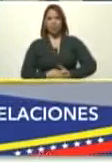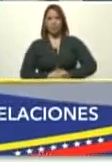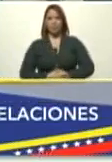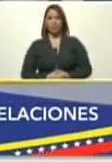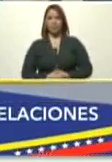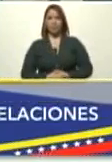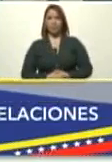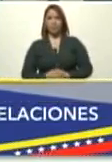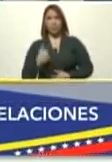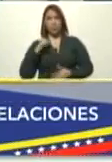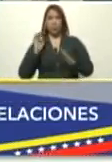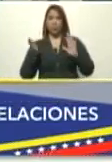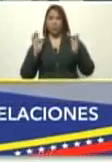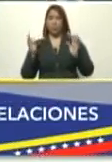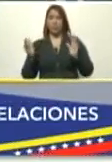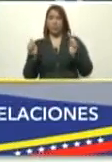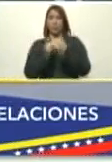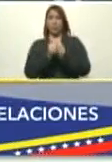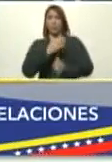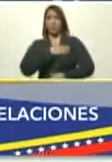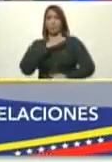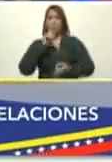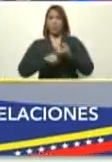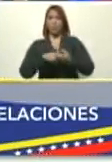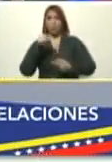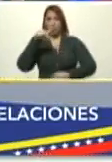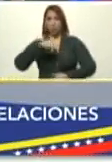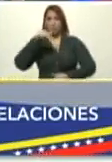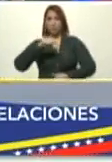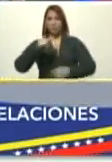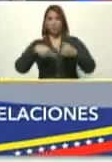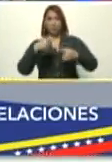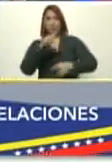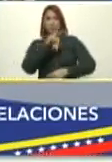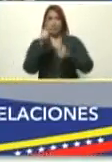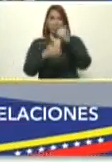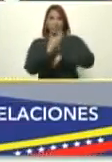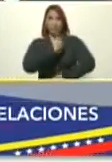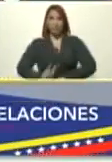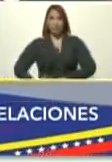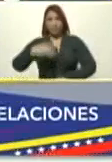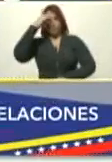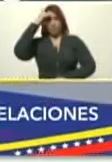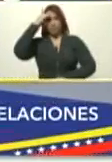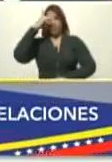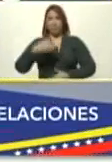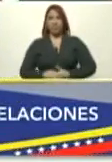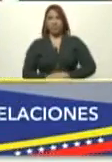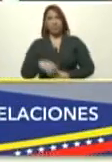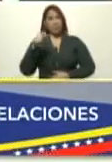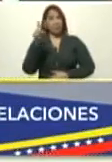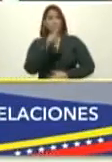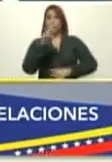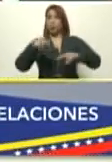Yo lo conversaba con Cilia hoy y después con la vicepresidenta Delcy. Esto no es nuevo.